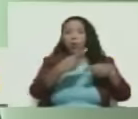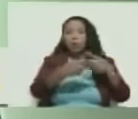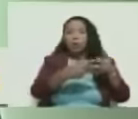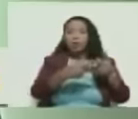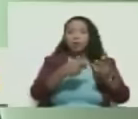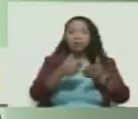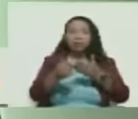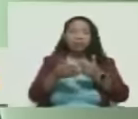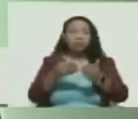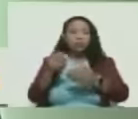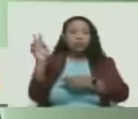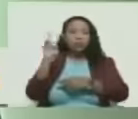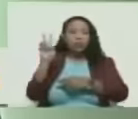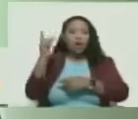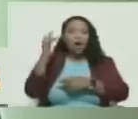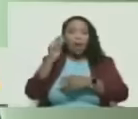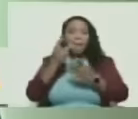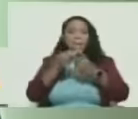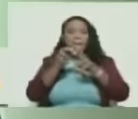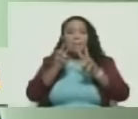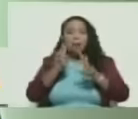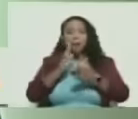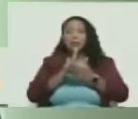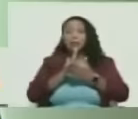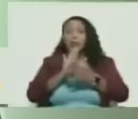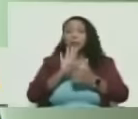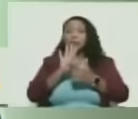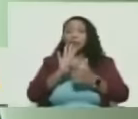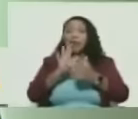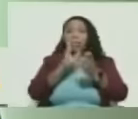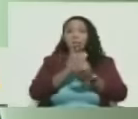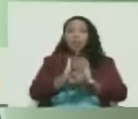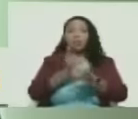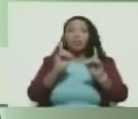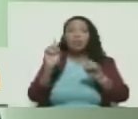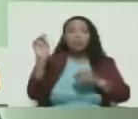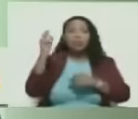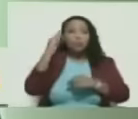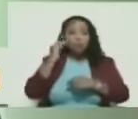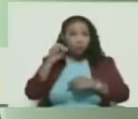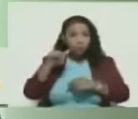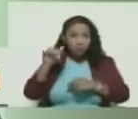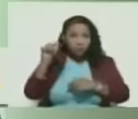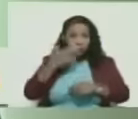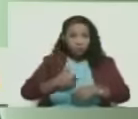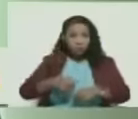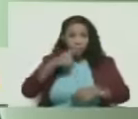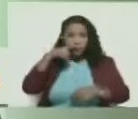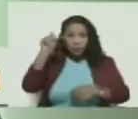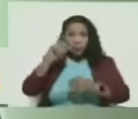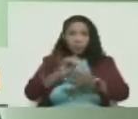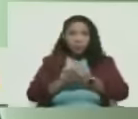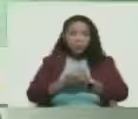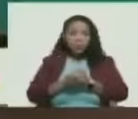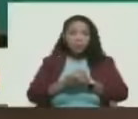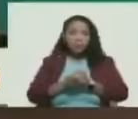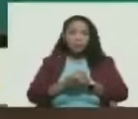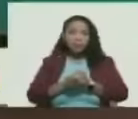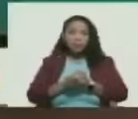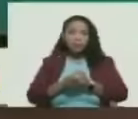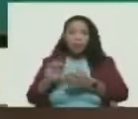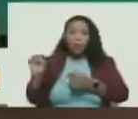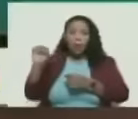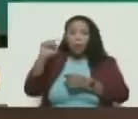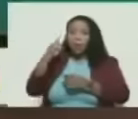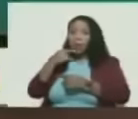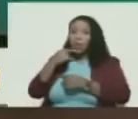independiente de Venezuela y que trae paz, siempre resaltando la diplomacia bolivariana del país del presidente Nicolás Maduro? Bueno, lo primero,